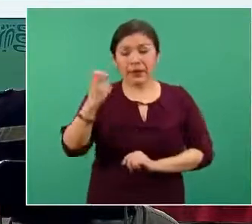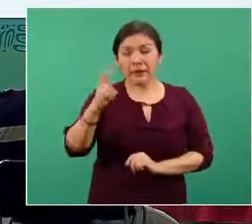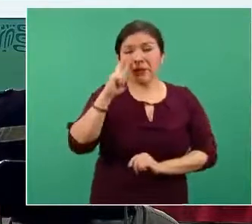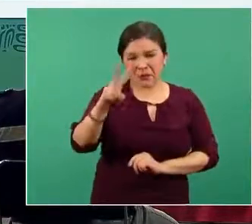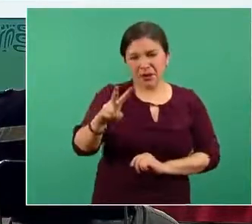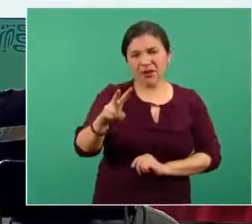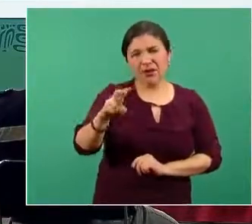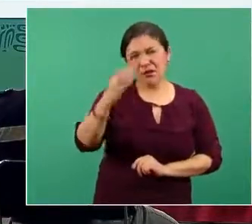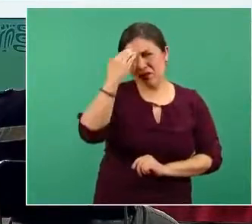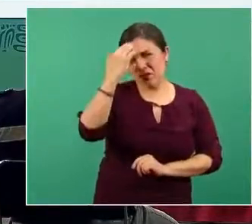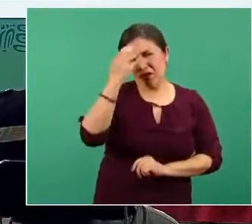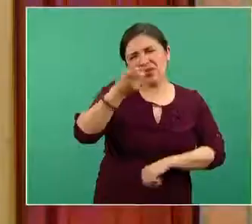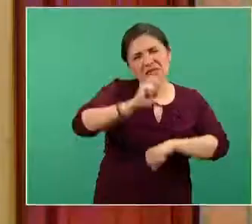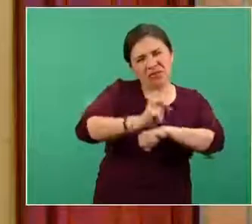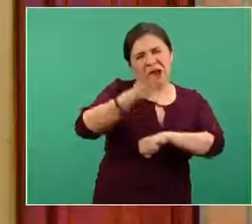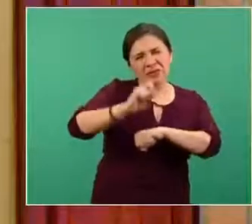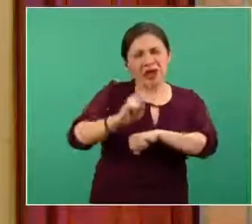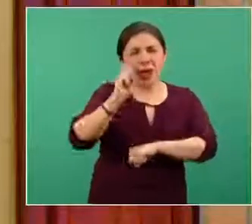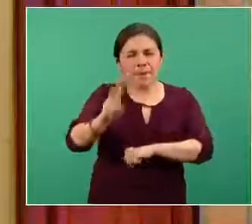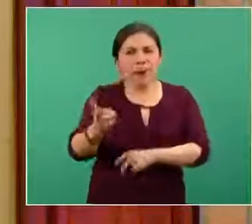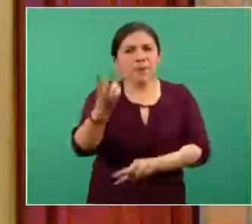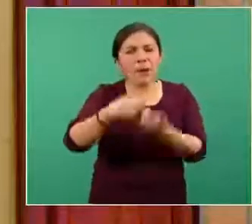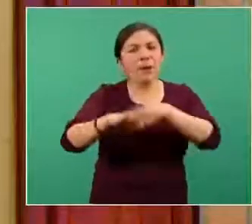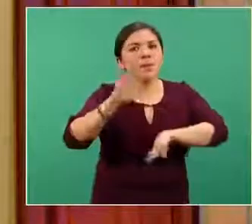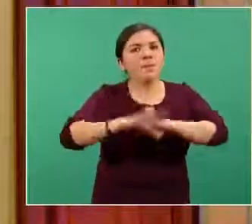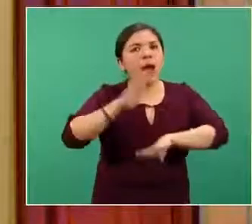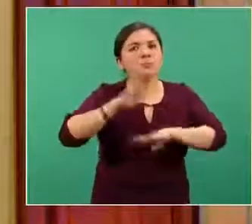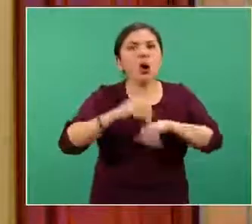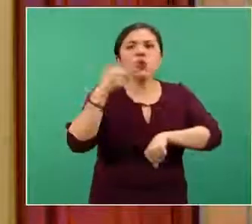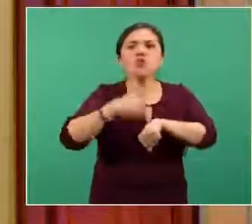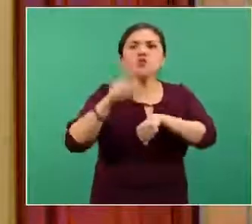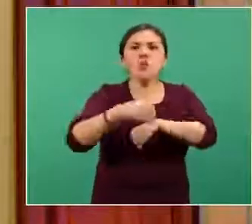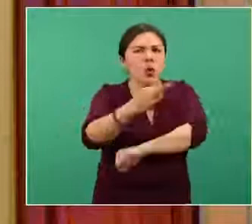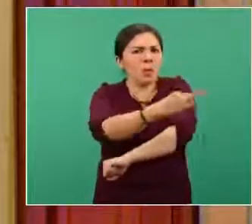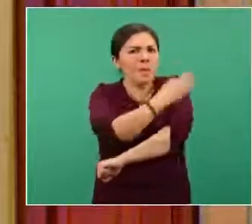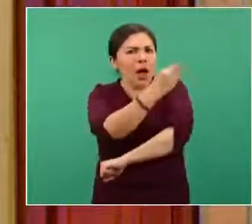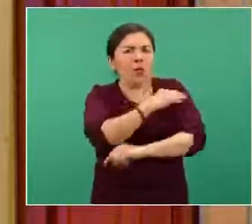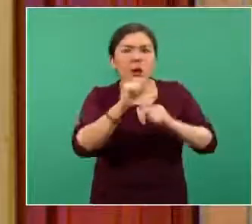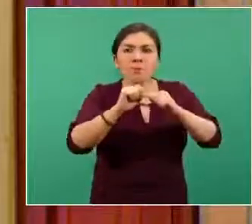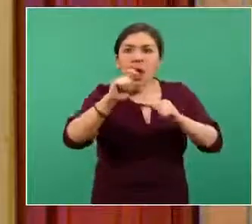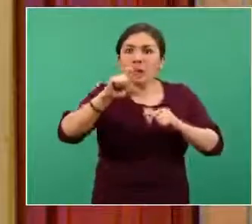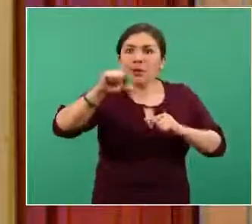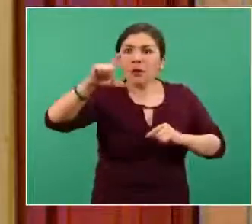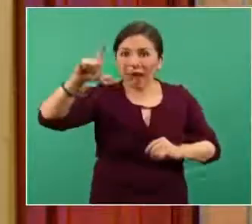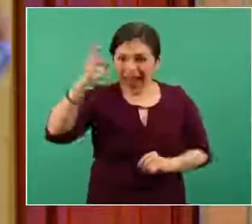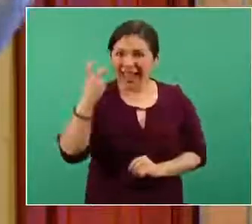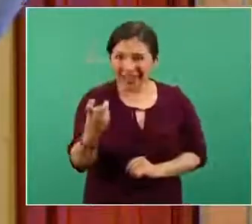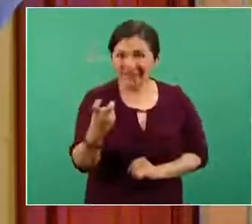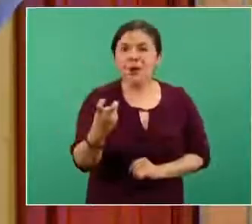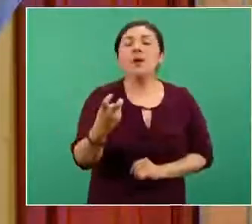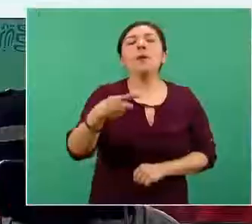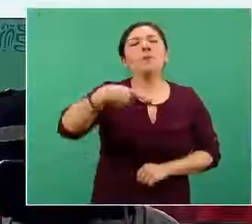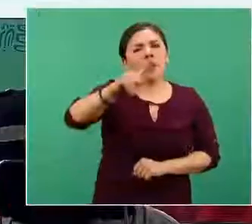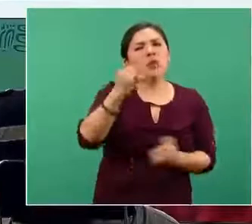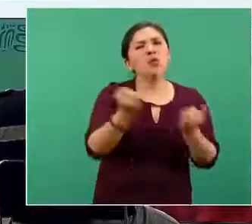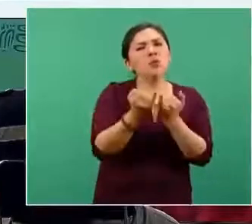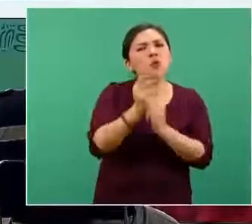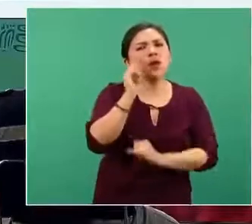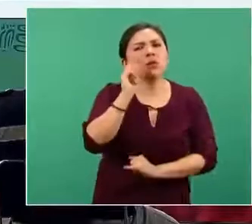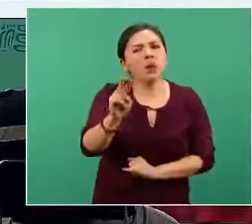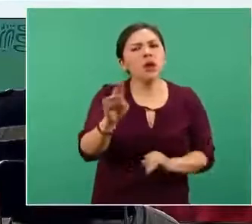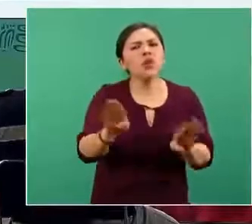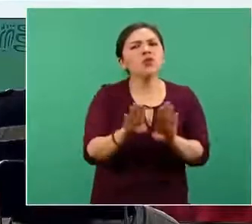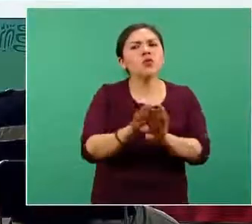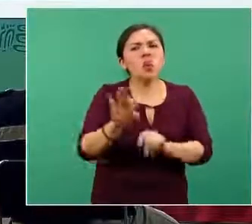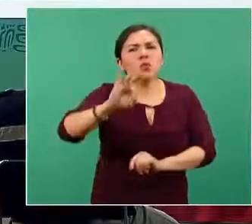hemos visto, todos los días se incrementan, es decir, todos los días aumenta el número de personas vacunadas. Más bien lo que hemos visto en relación